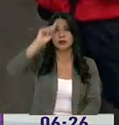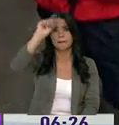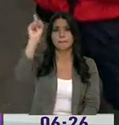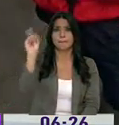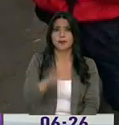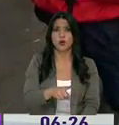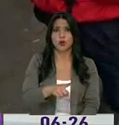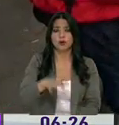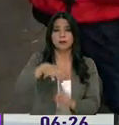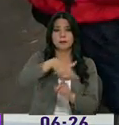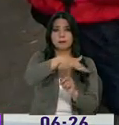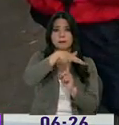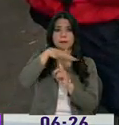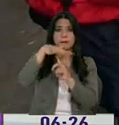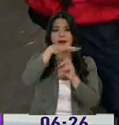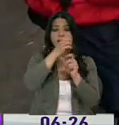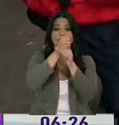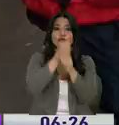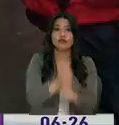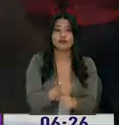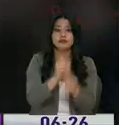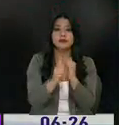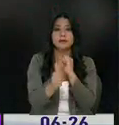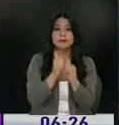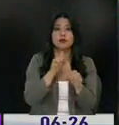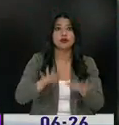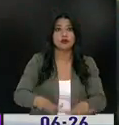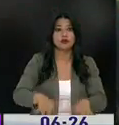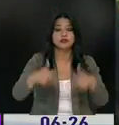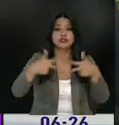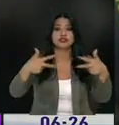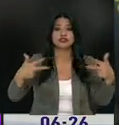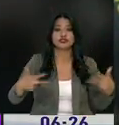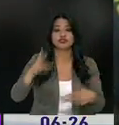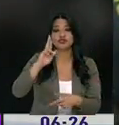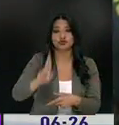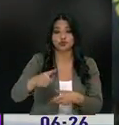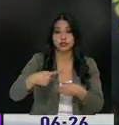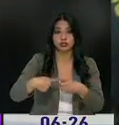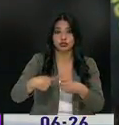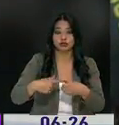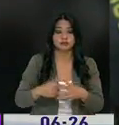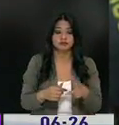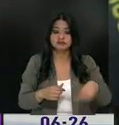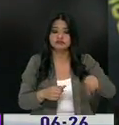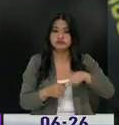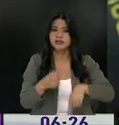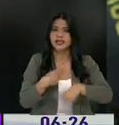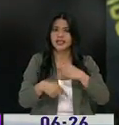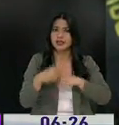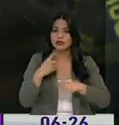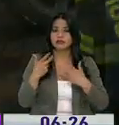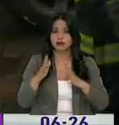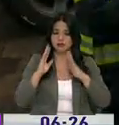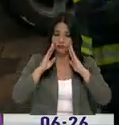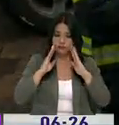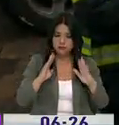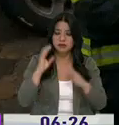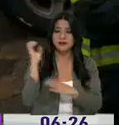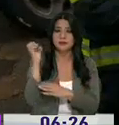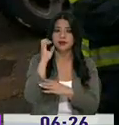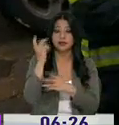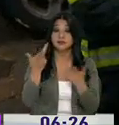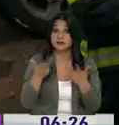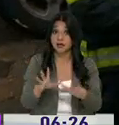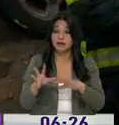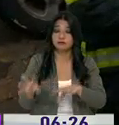del parque del Fundeporte, esto en el sector de Chillogallo, al sur de Quito. A los afectados se les brindó los primeros auxilios y luego se